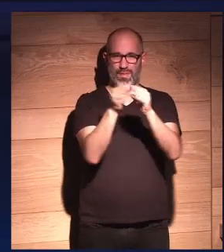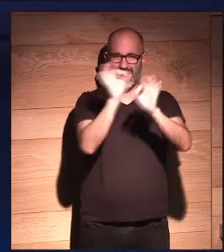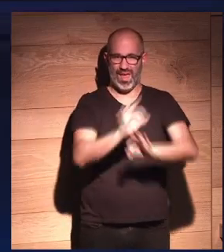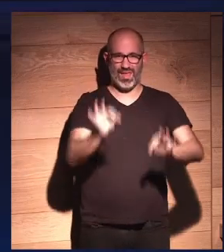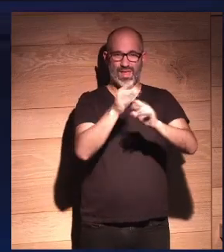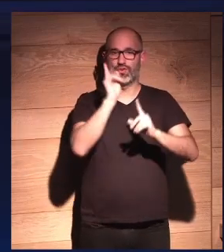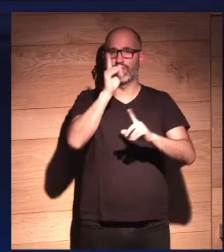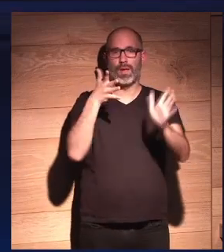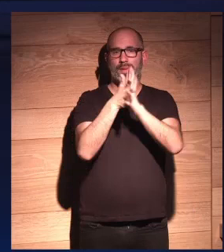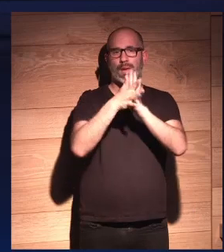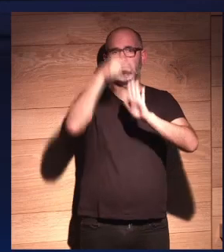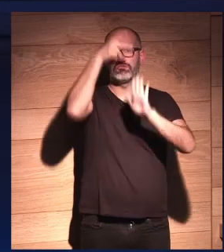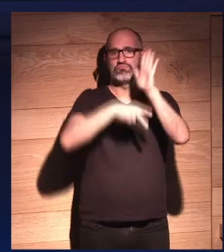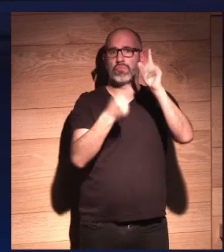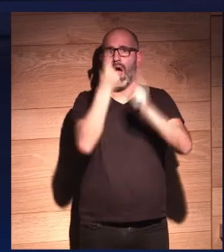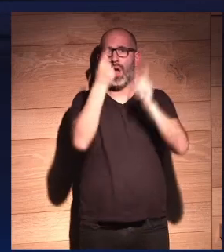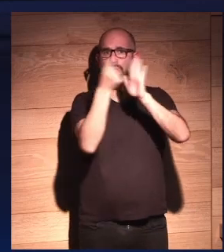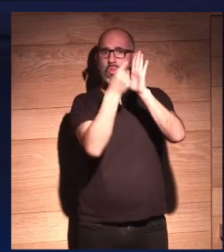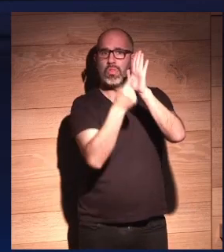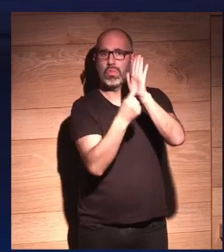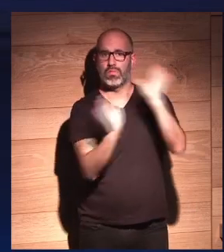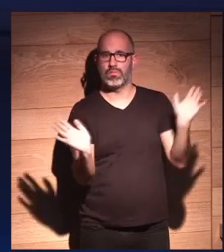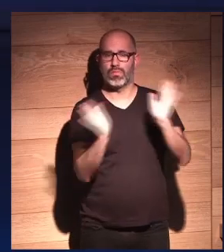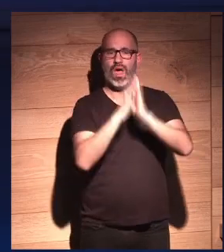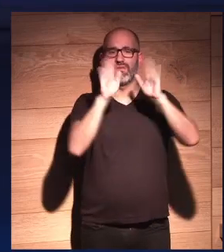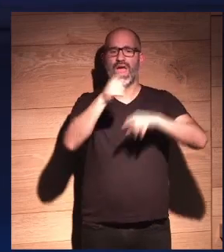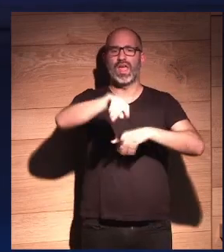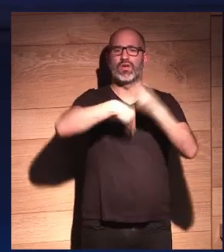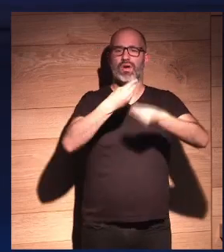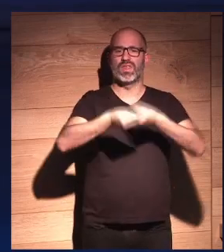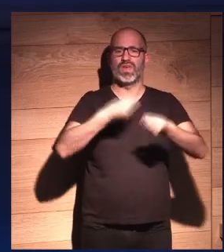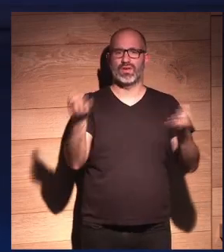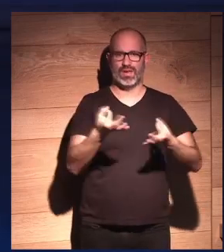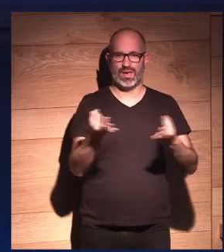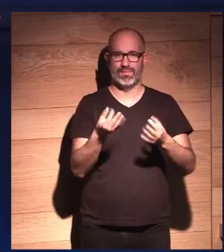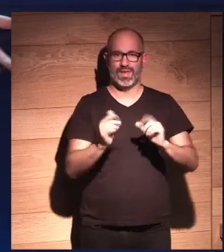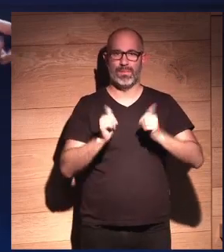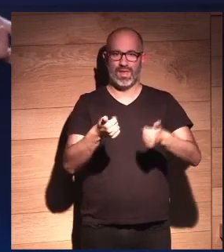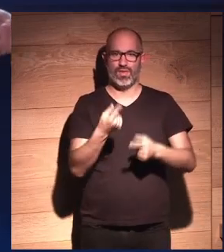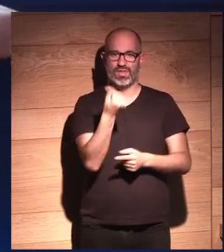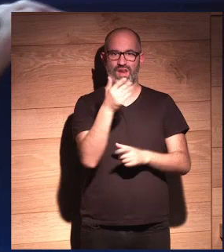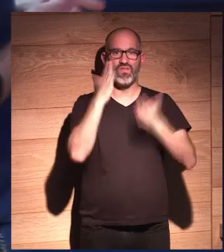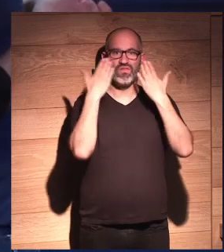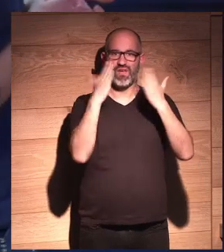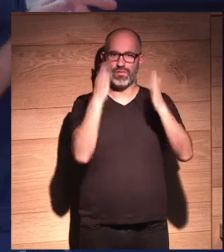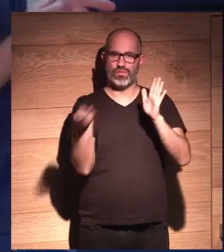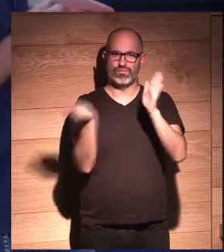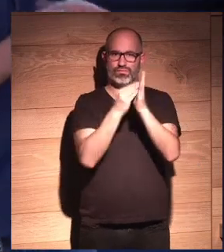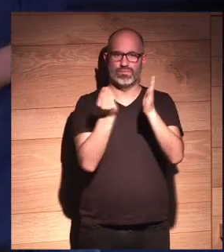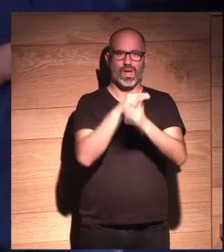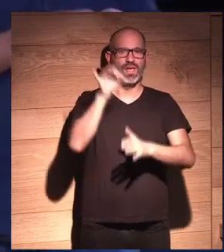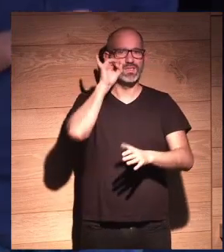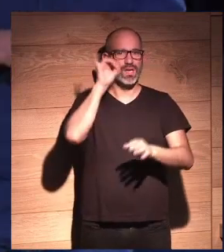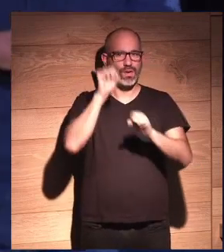explicaban unas nociones de qué iba a ser ese proyecto. ¿Cuál fue la magia que hizo esta gente? Esta gente empezó a meter pasta en Facebook, empezó a meter pasta en